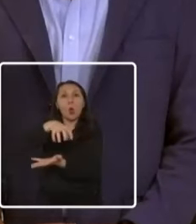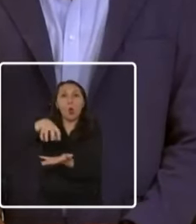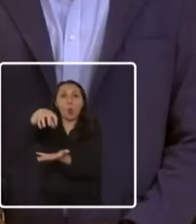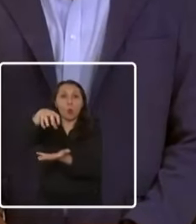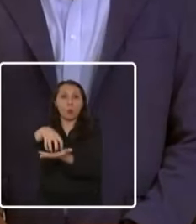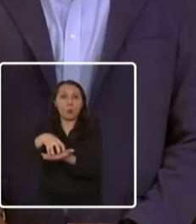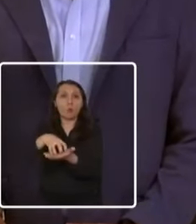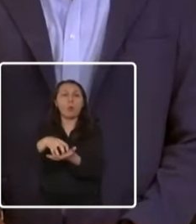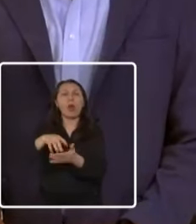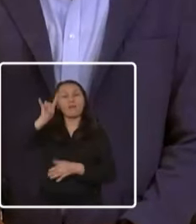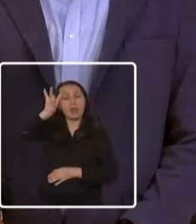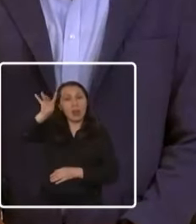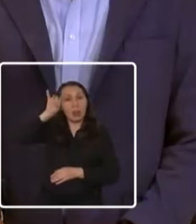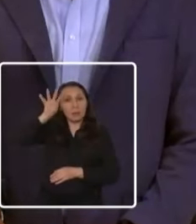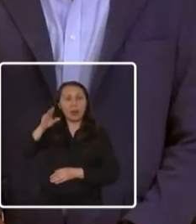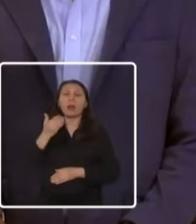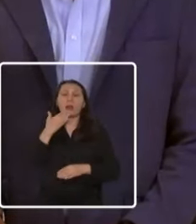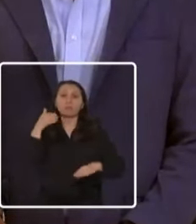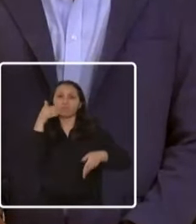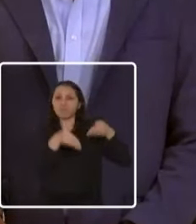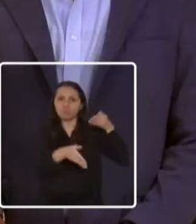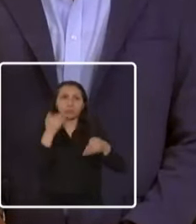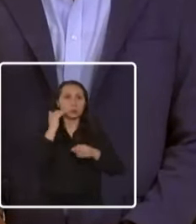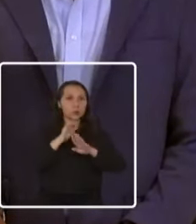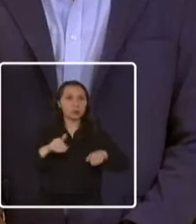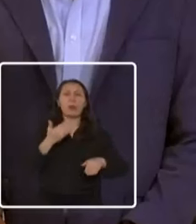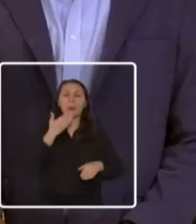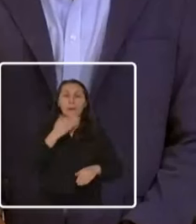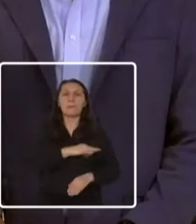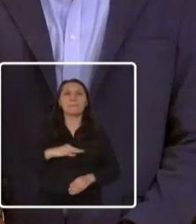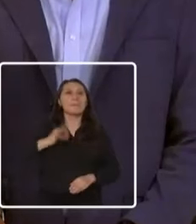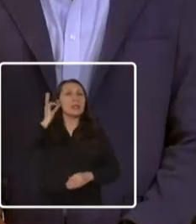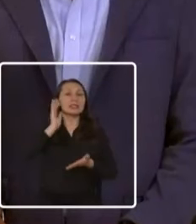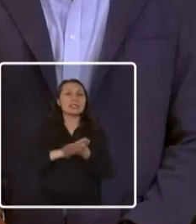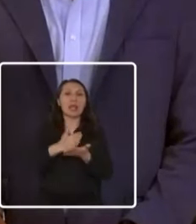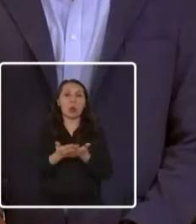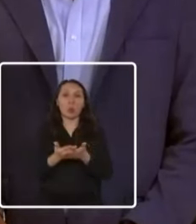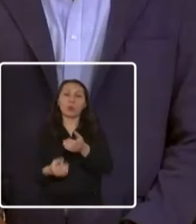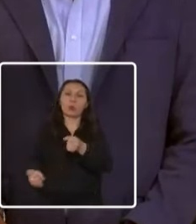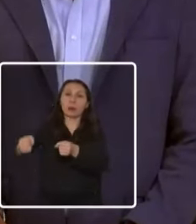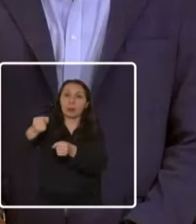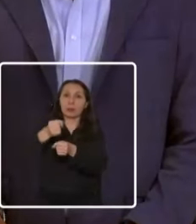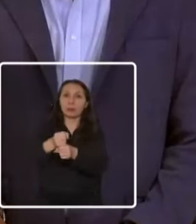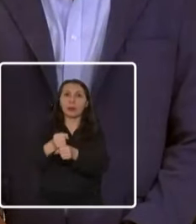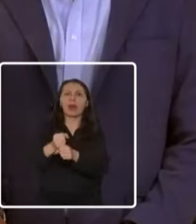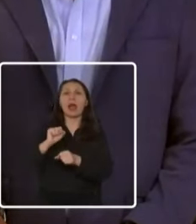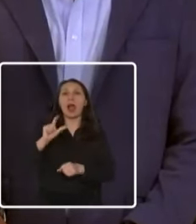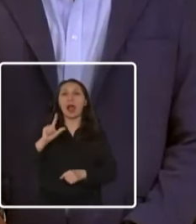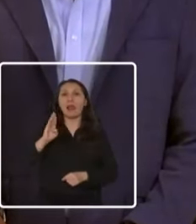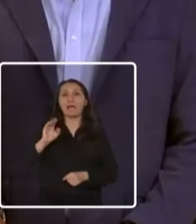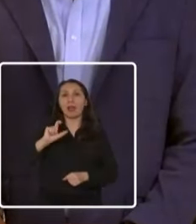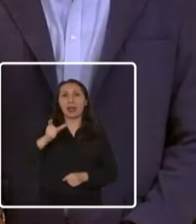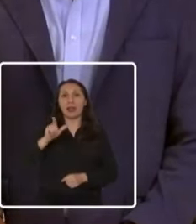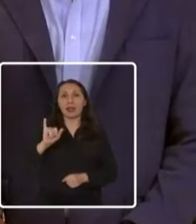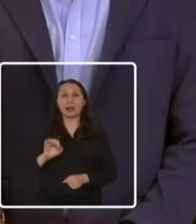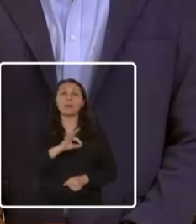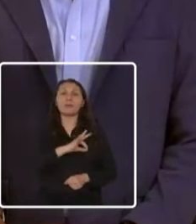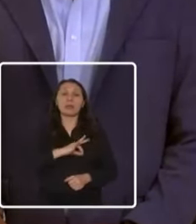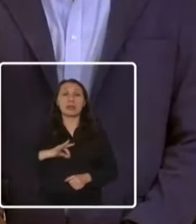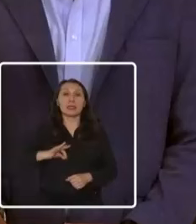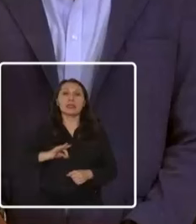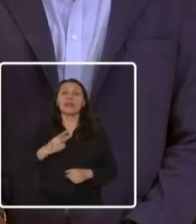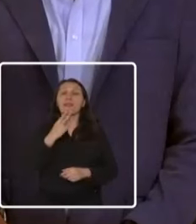comuna de Villa Alemana. También ha estado desplegada la ministra de Salud subrogante, Andrea Albagli, la ministra de